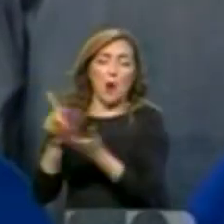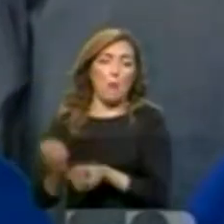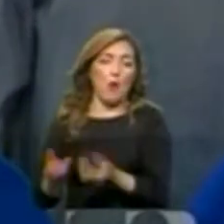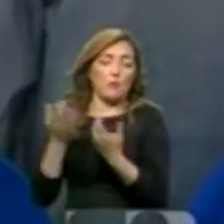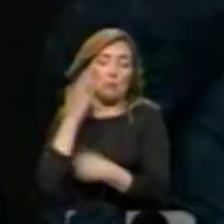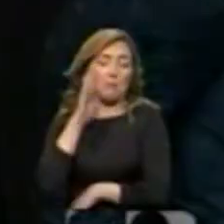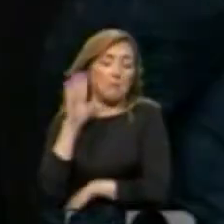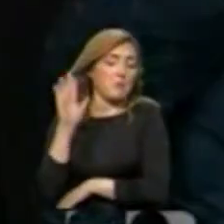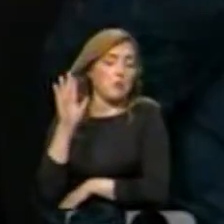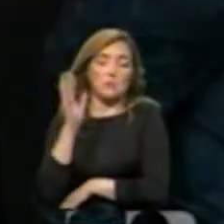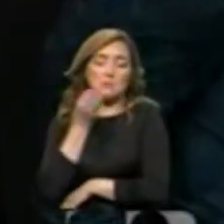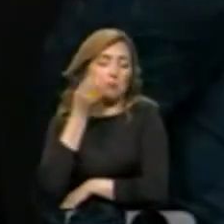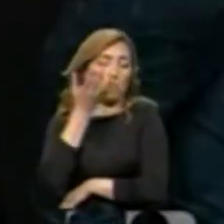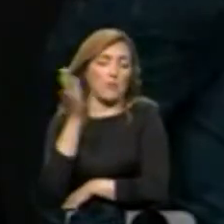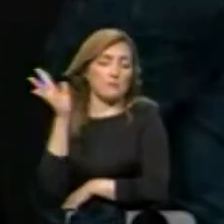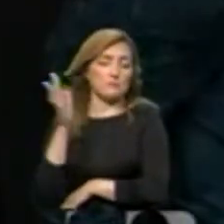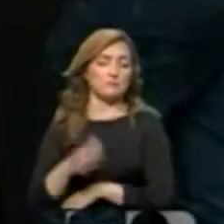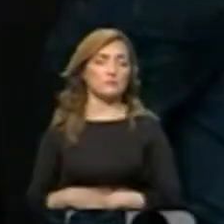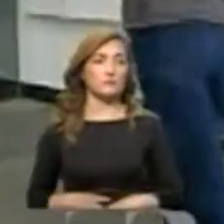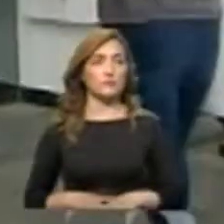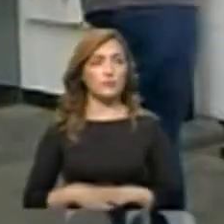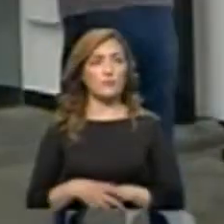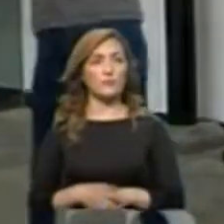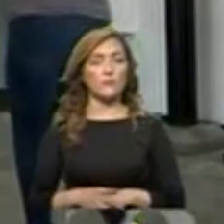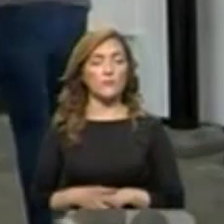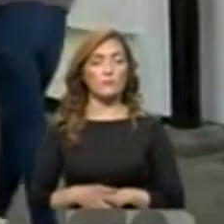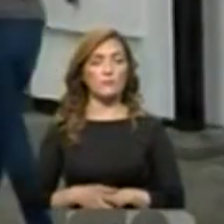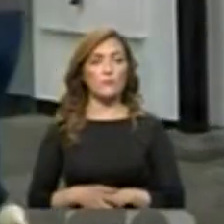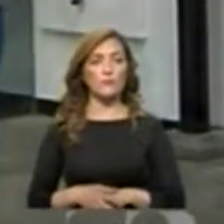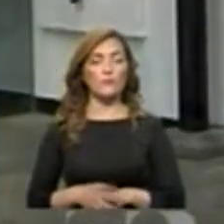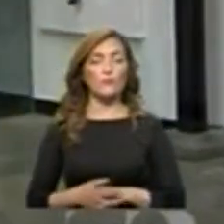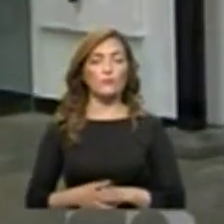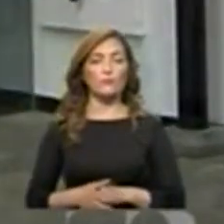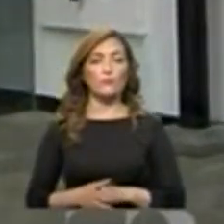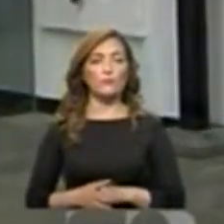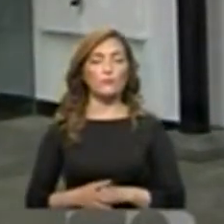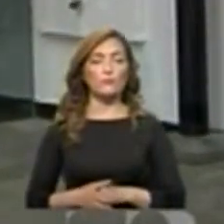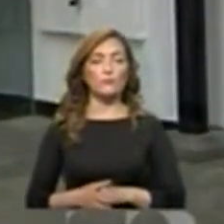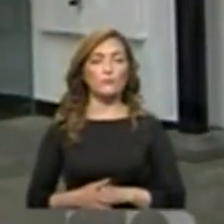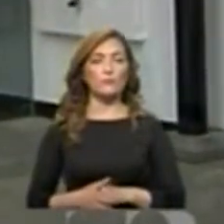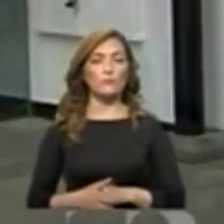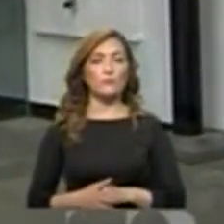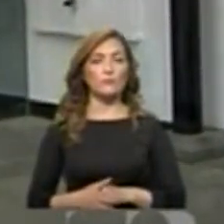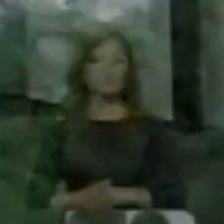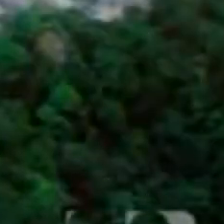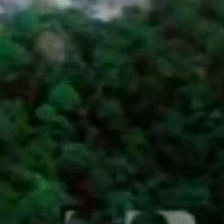el proceso previo a la concesión de CNT. En Quito, Paul Coello, 24 horas.